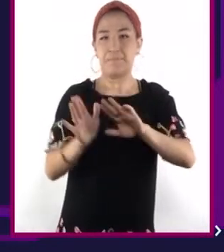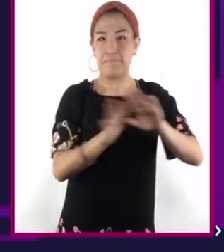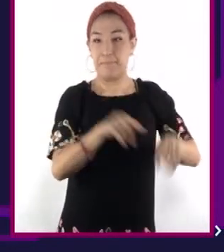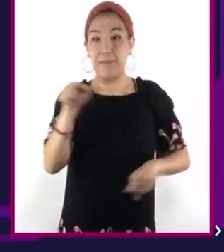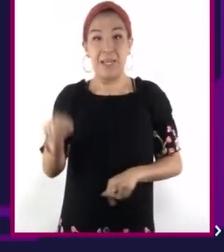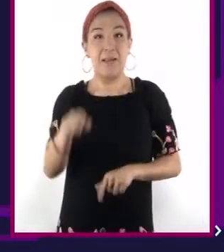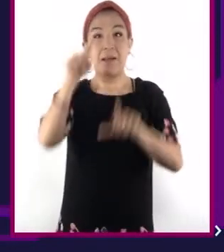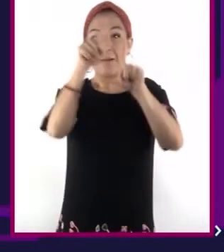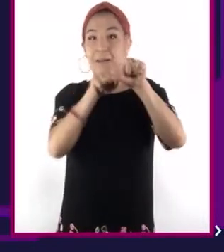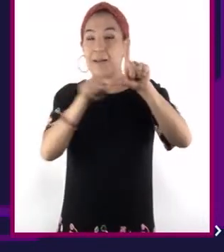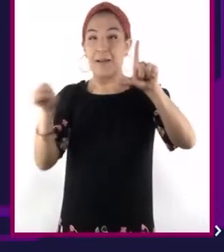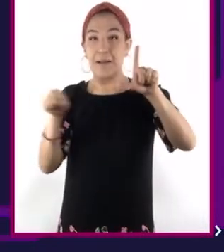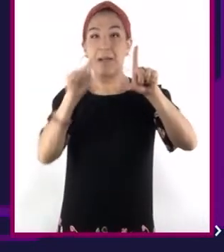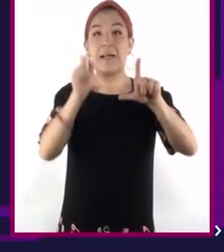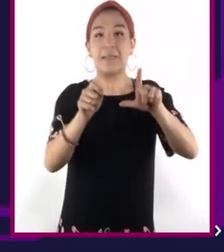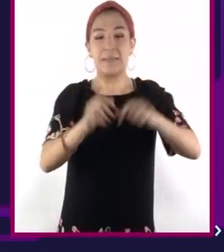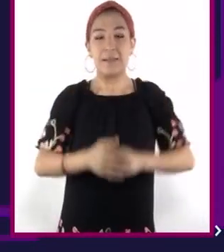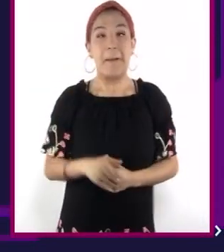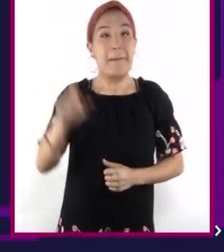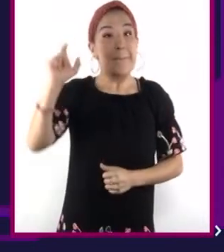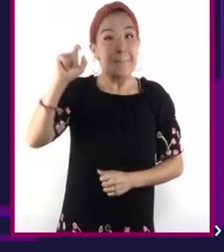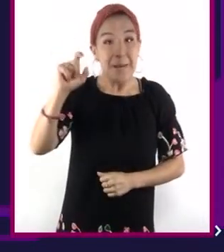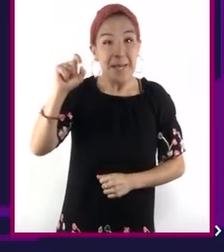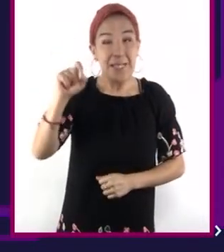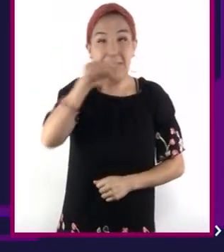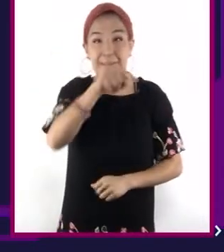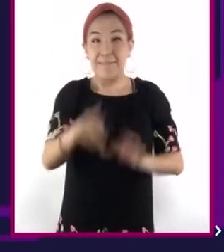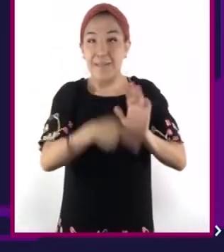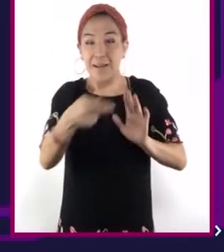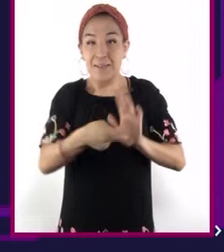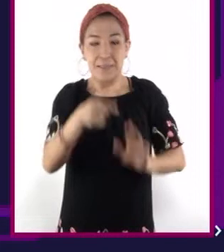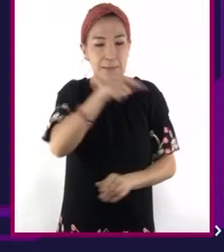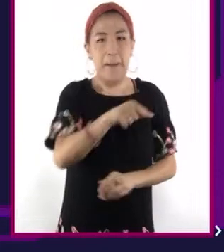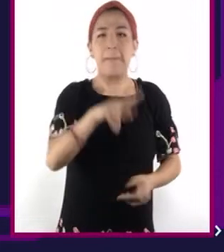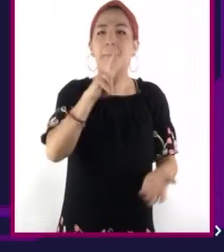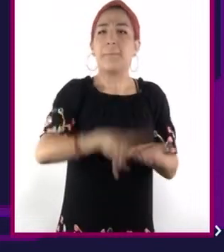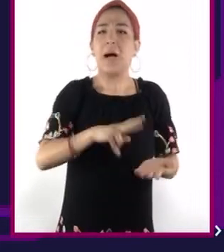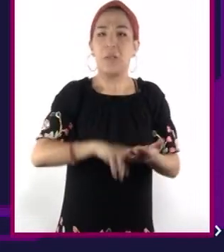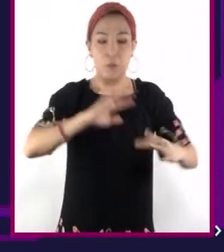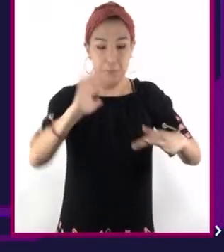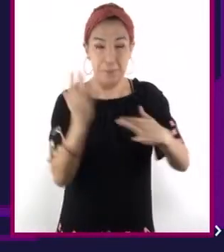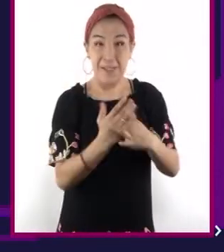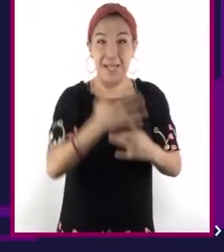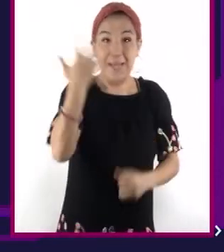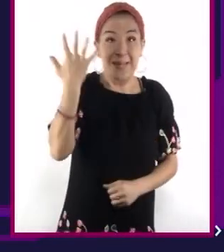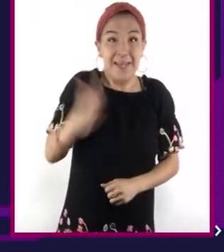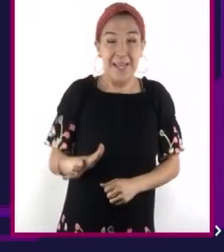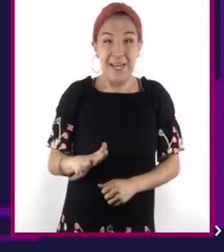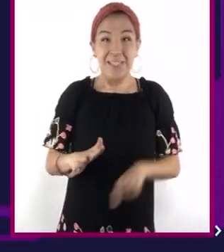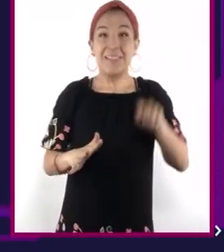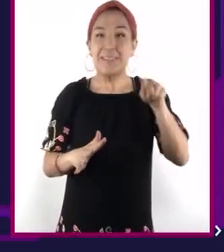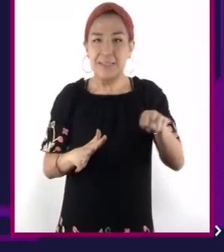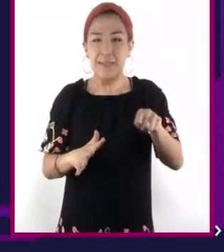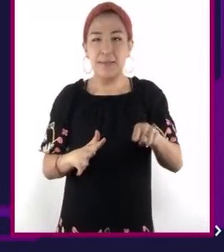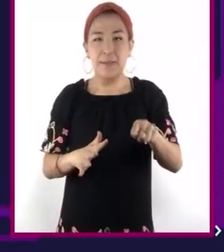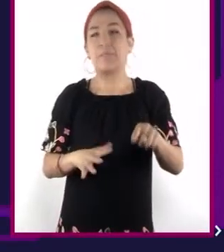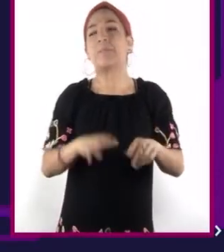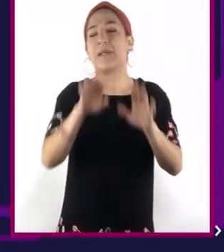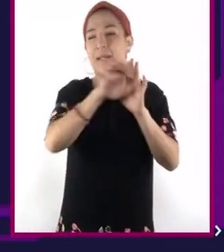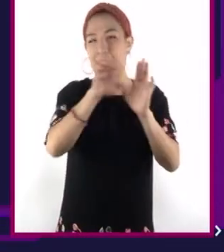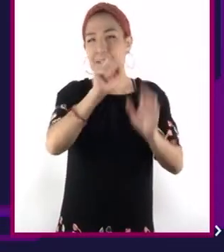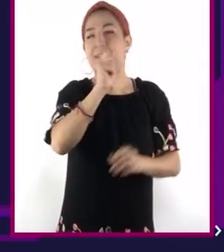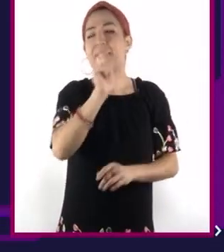de volados es 20, el que el valor de la media sea 10 quiere decir que en la